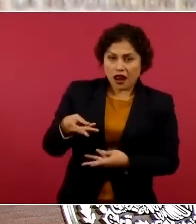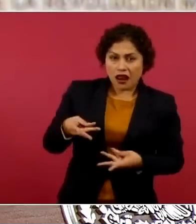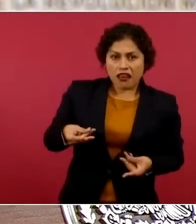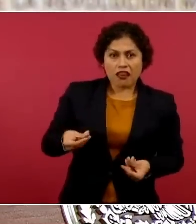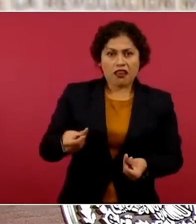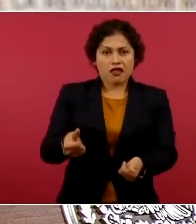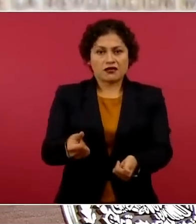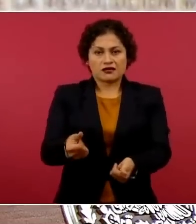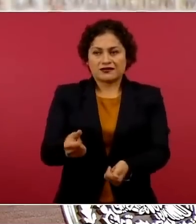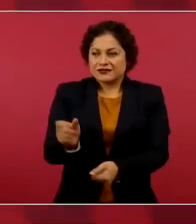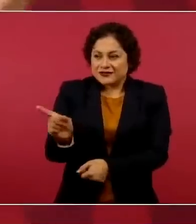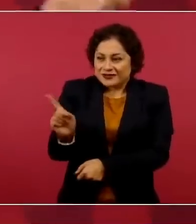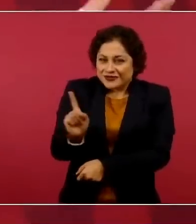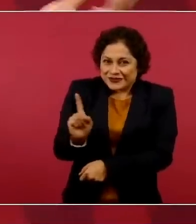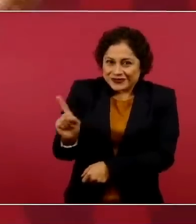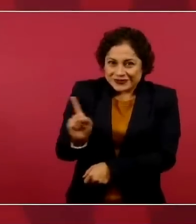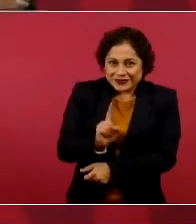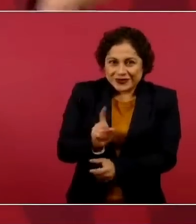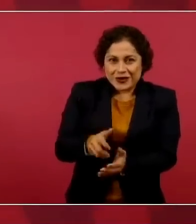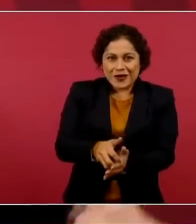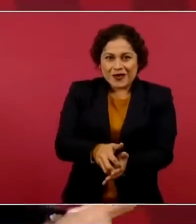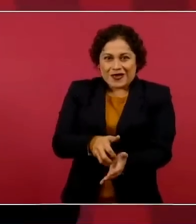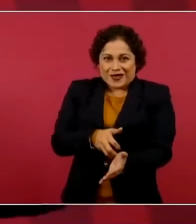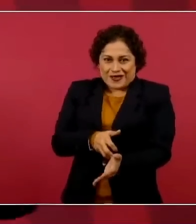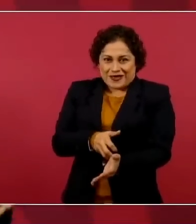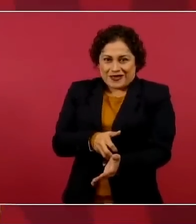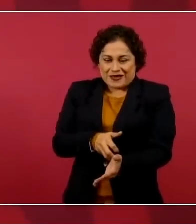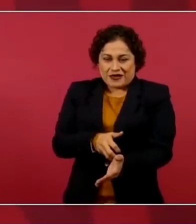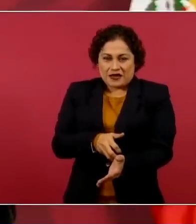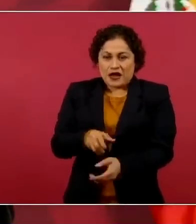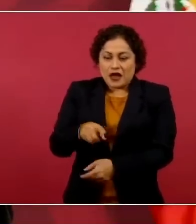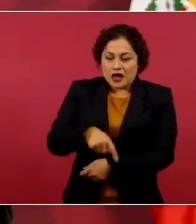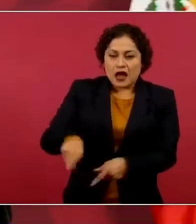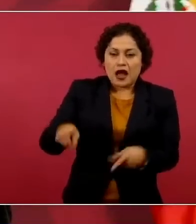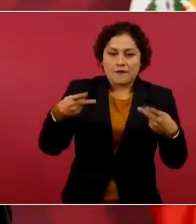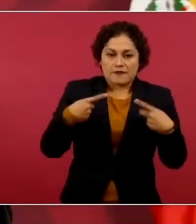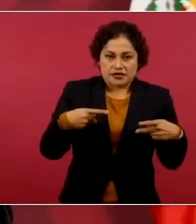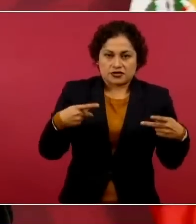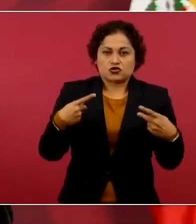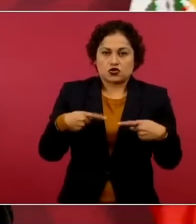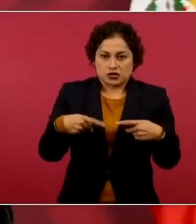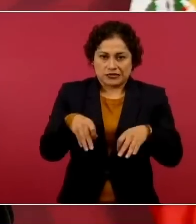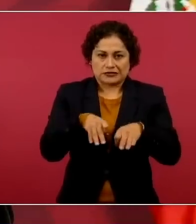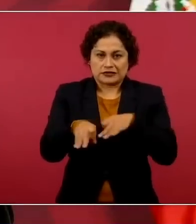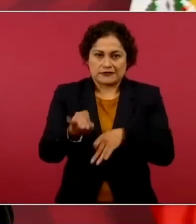porque los consejeros del INE ganan más que yo